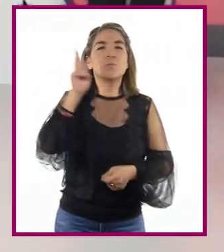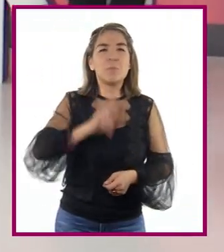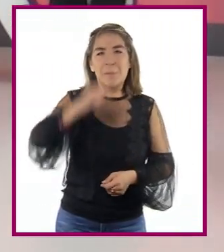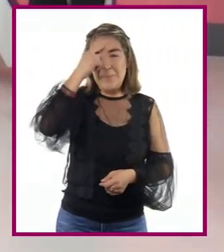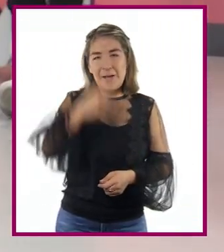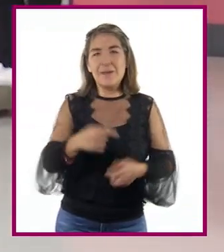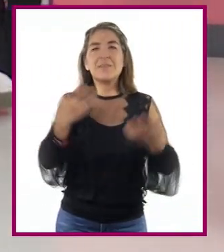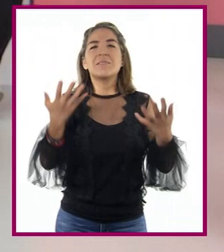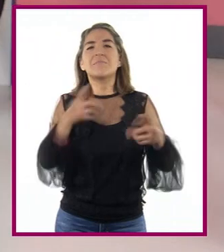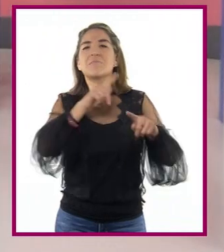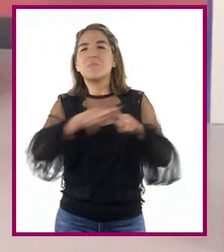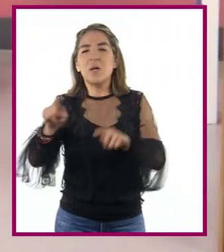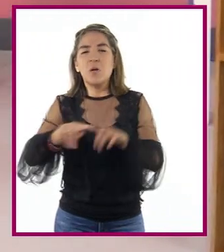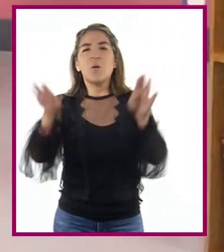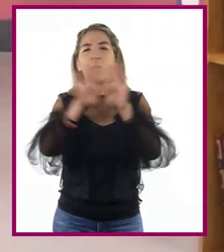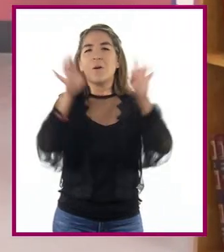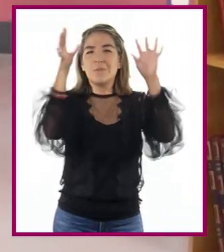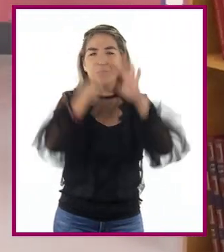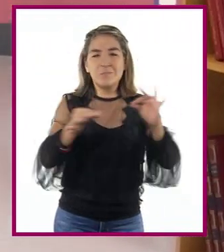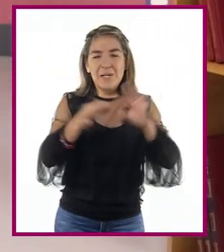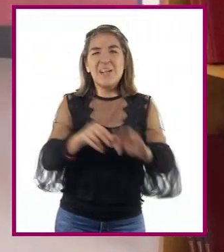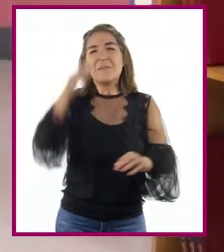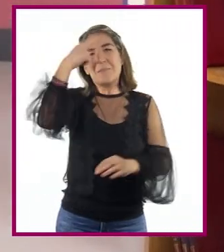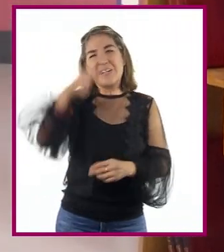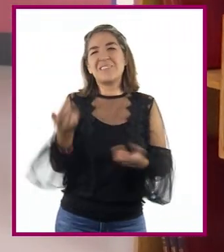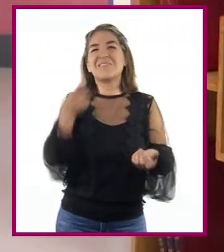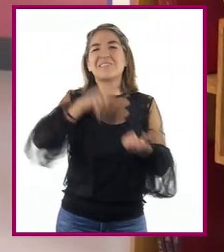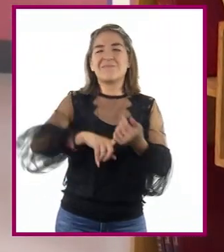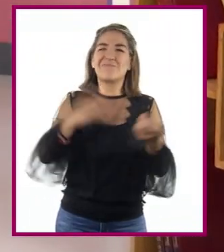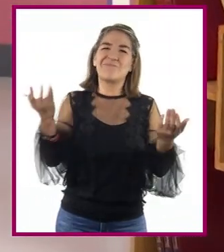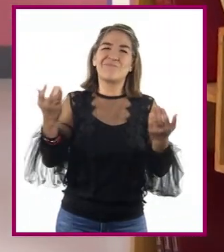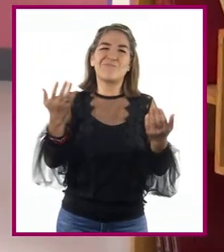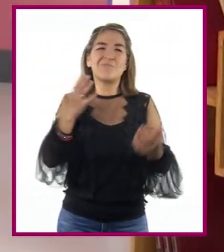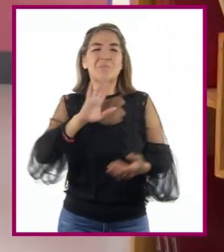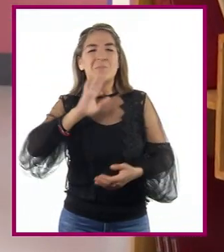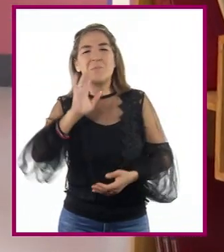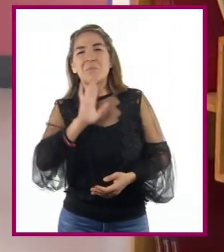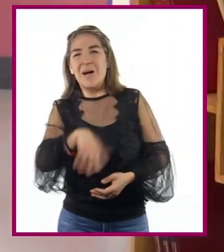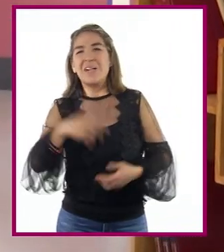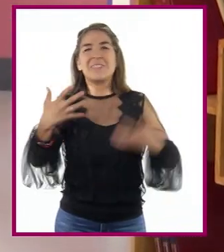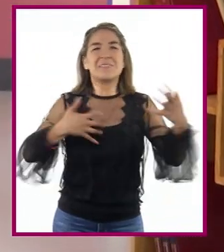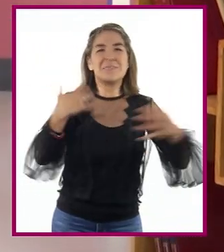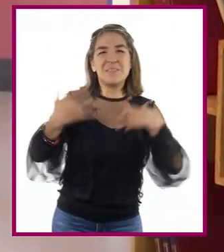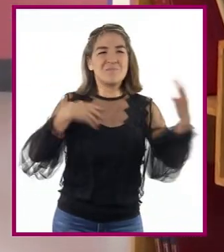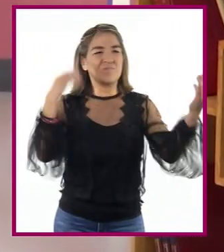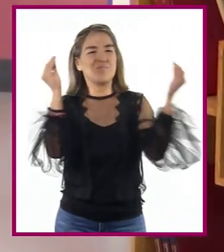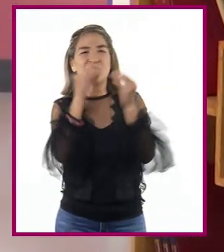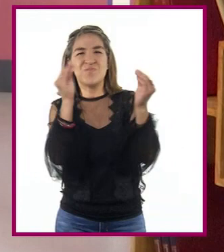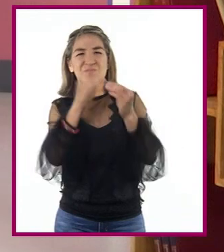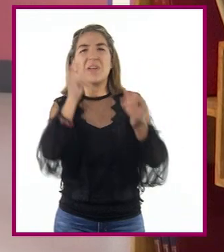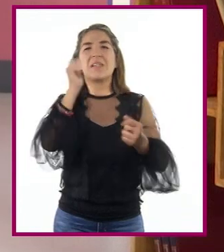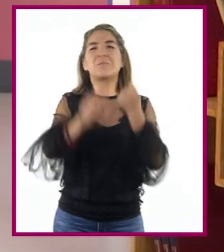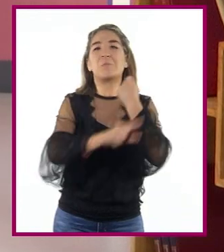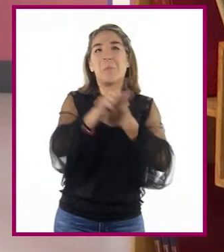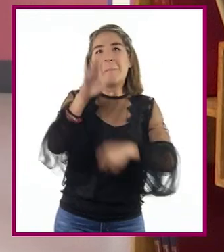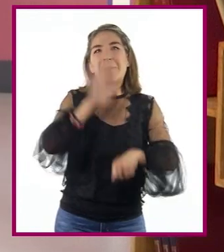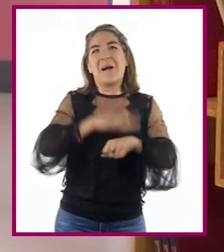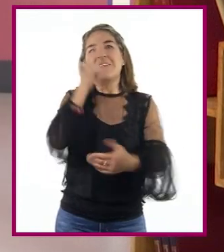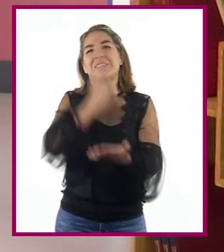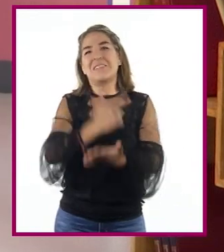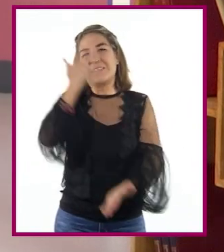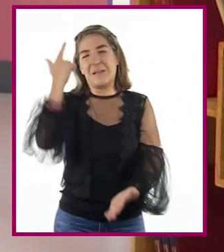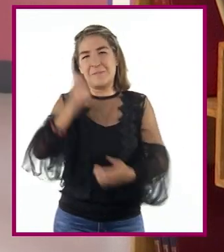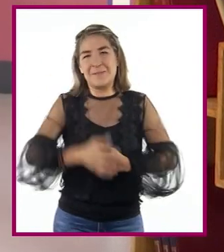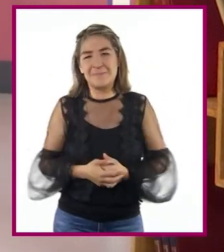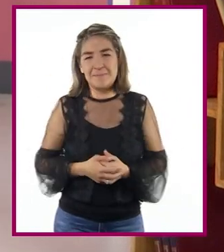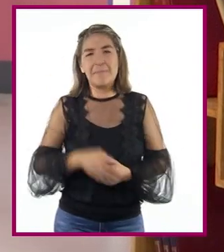hacer algún tipo de aclaración o evitarnos pasar un mal rato, una discusión o un problema más grande. ¿Qué